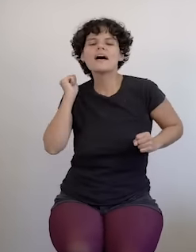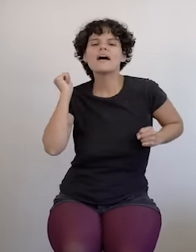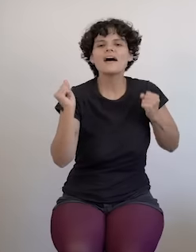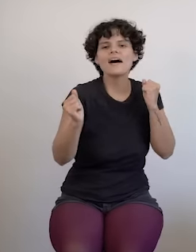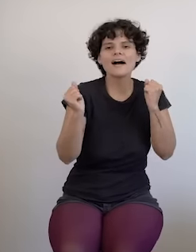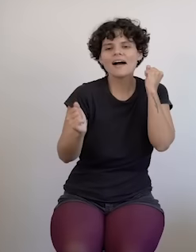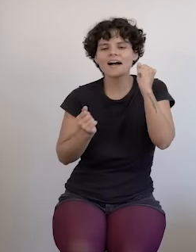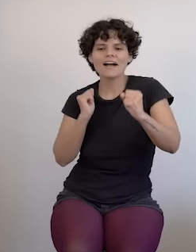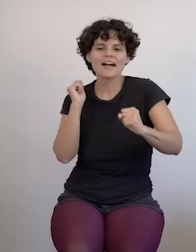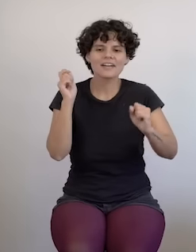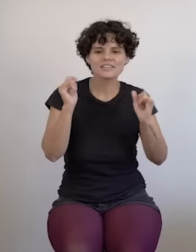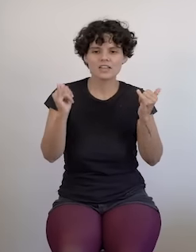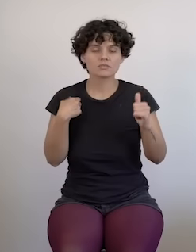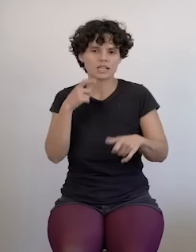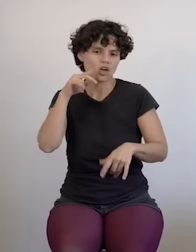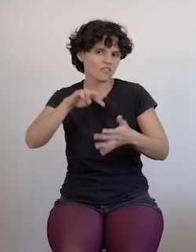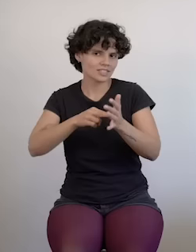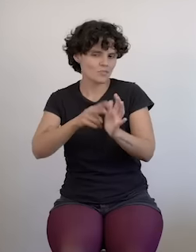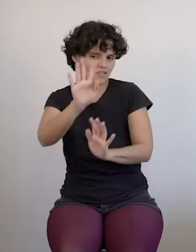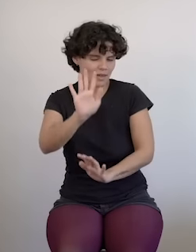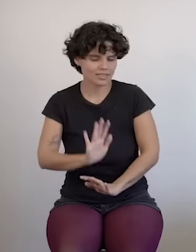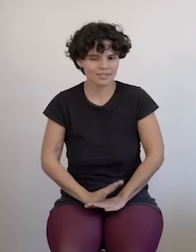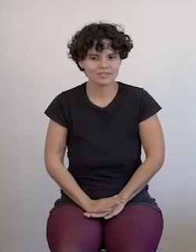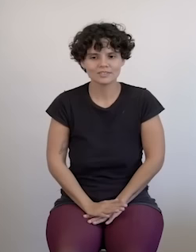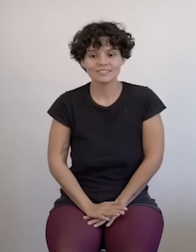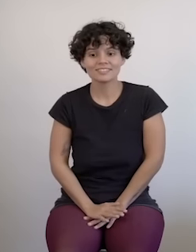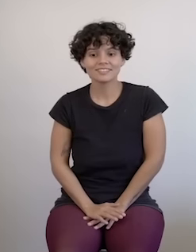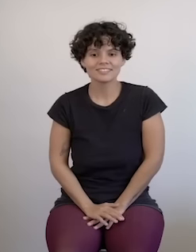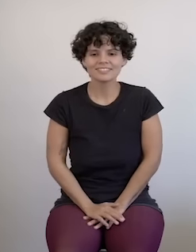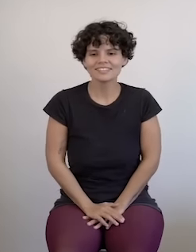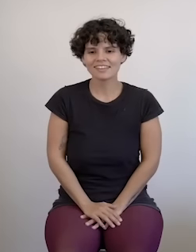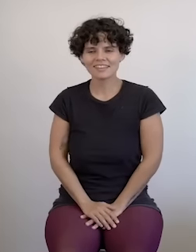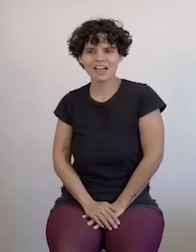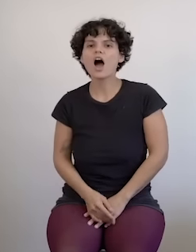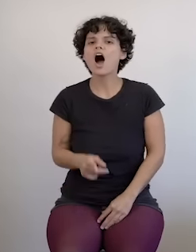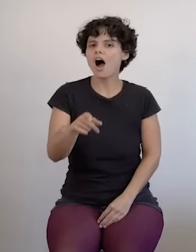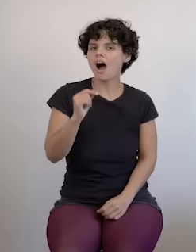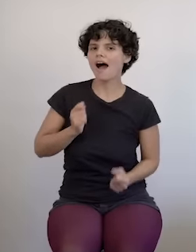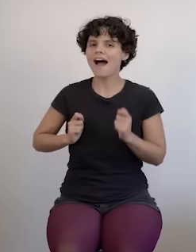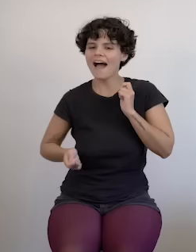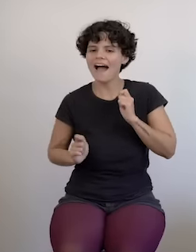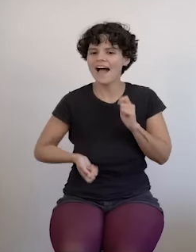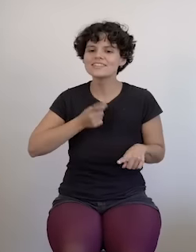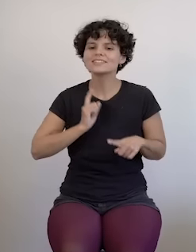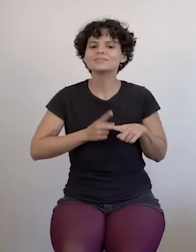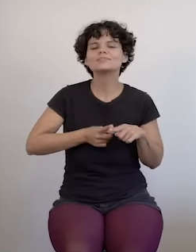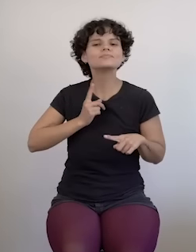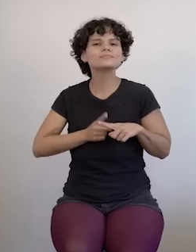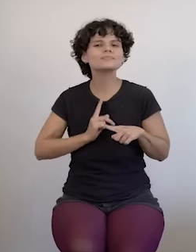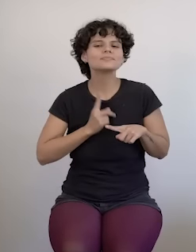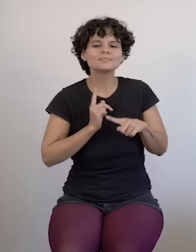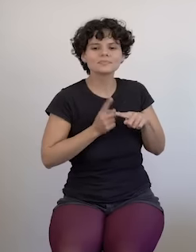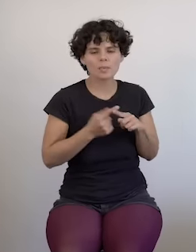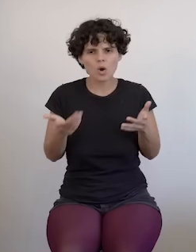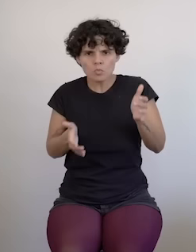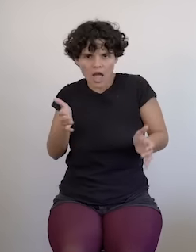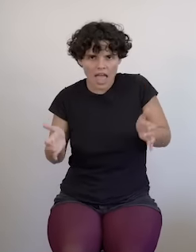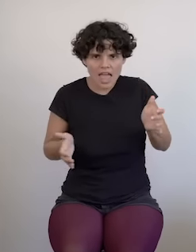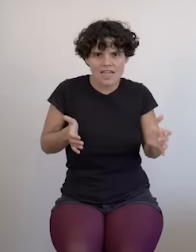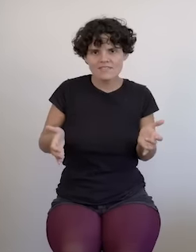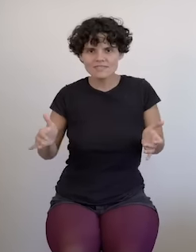Ay, tú, que ahí. Y nada más, hay una baldosa. Va a traerme el problema, estaba. Pum, pum, pum. ¡Ah, vos te le rimos! Y ahí. La manita.